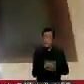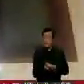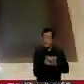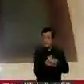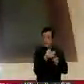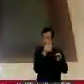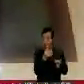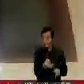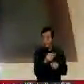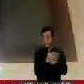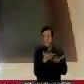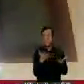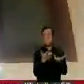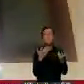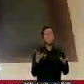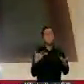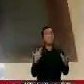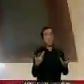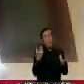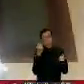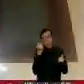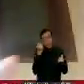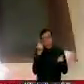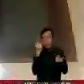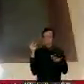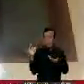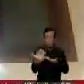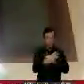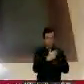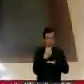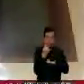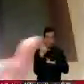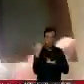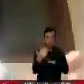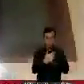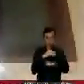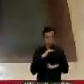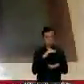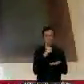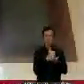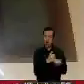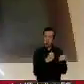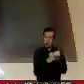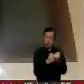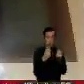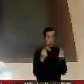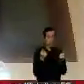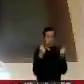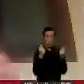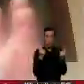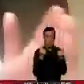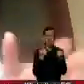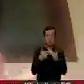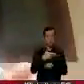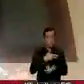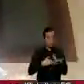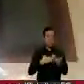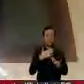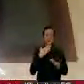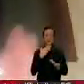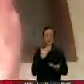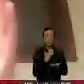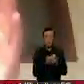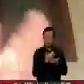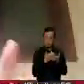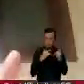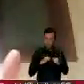para poder buscar recursos que nos permitan, al salir de esta crisis de forma inmediata, por lo menos dinamizar de alguna manera la